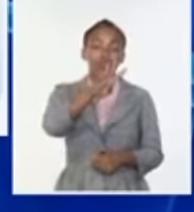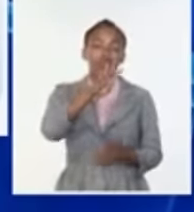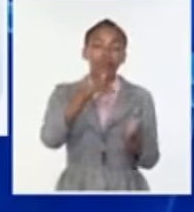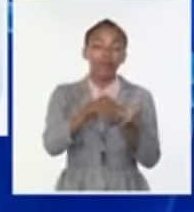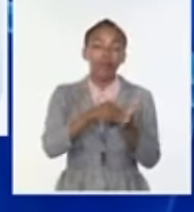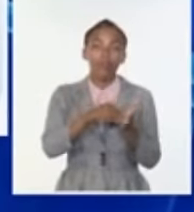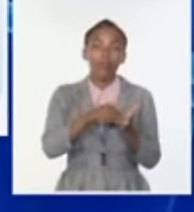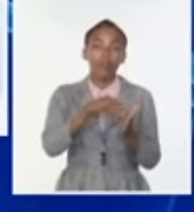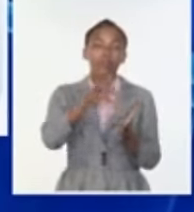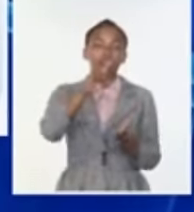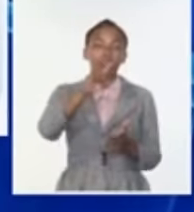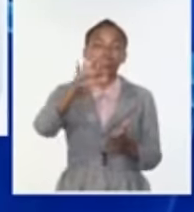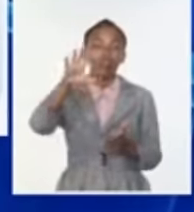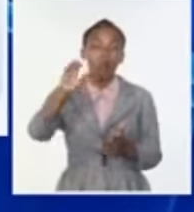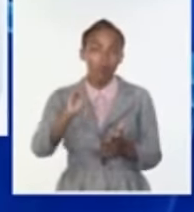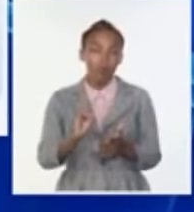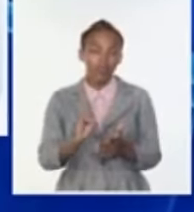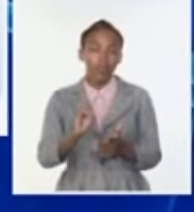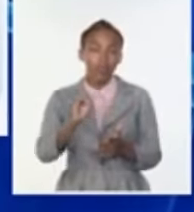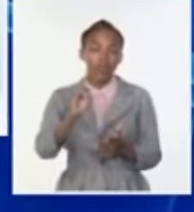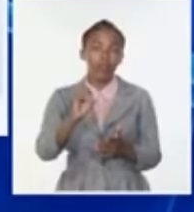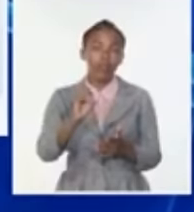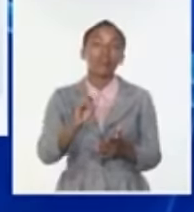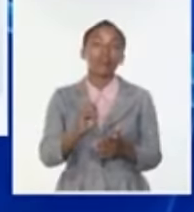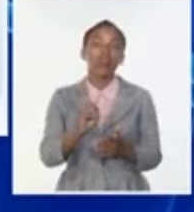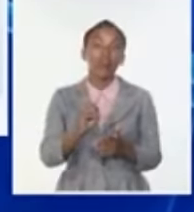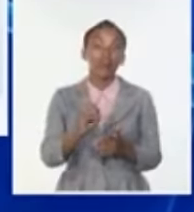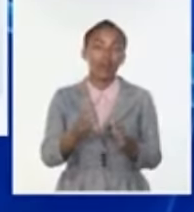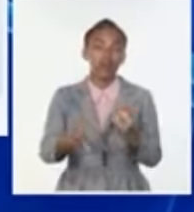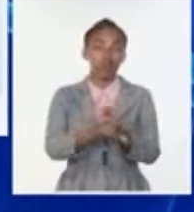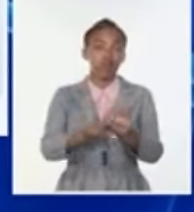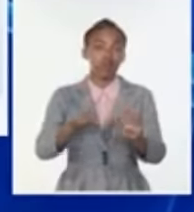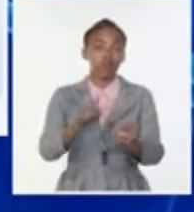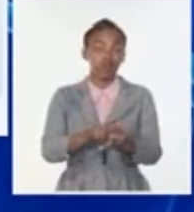4.954 violaciones y se han aplicado